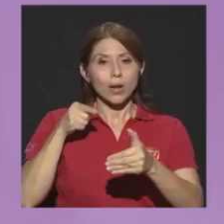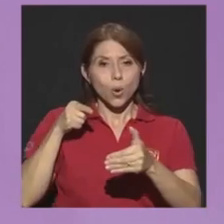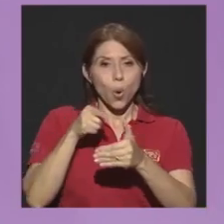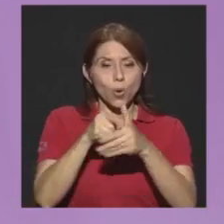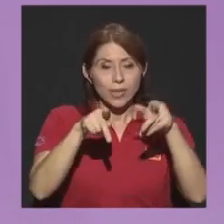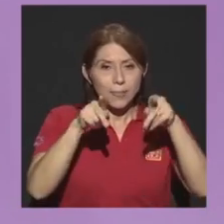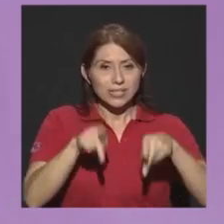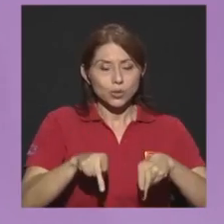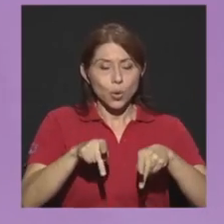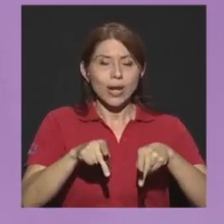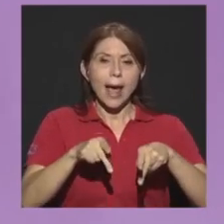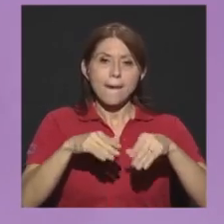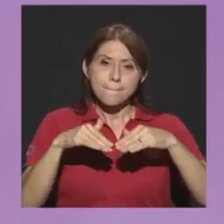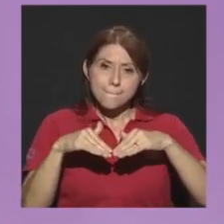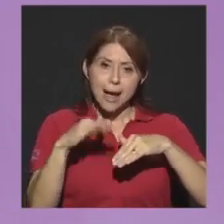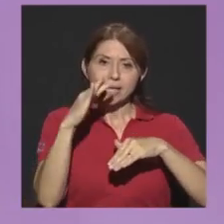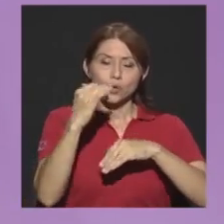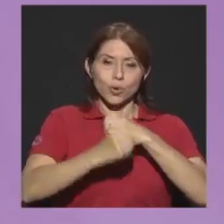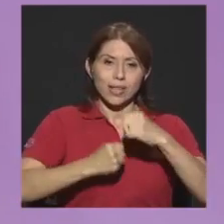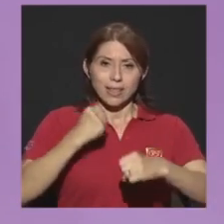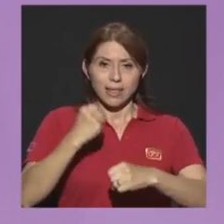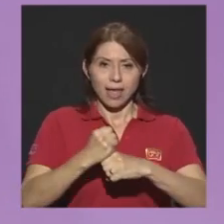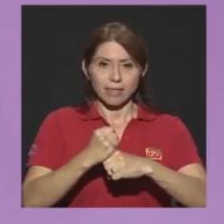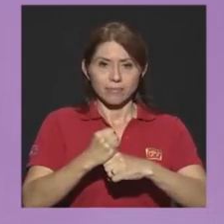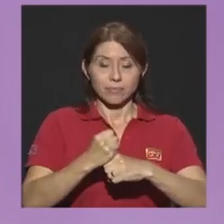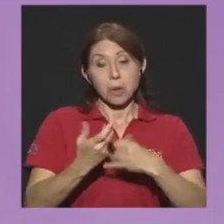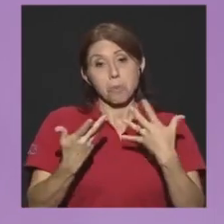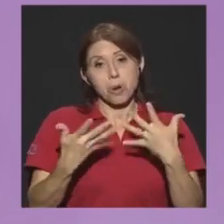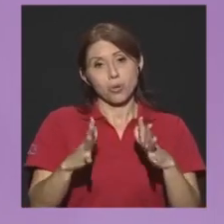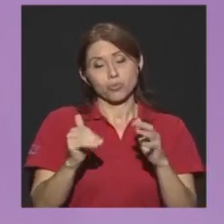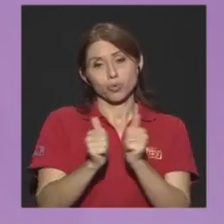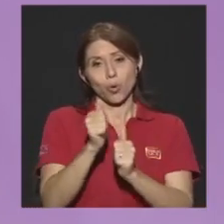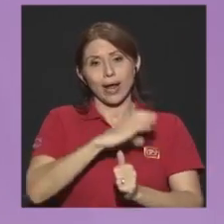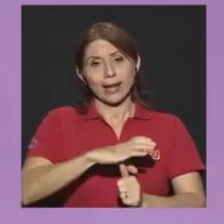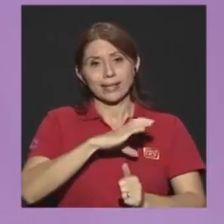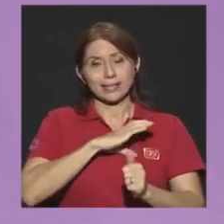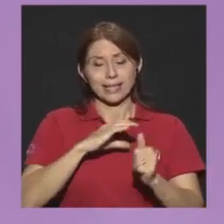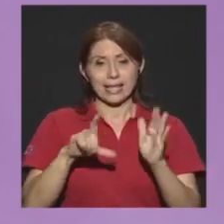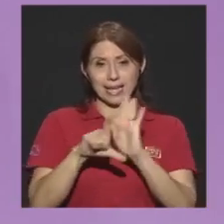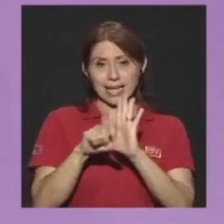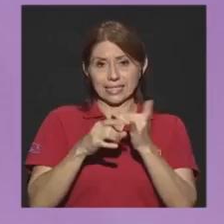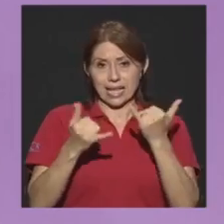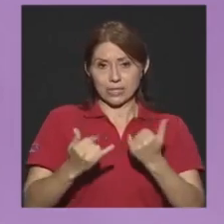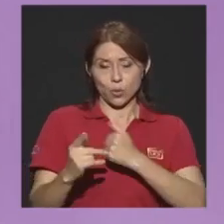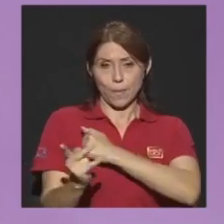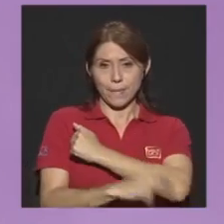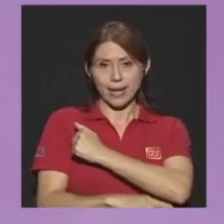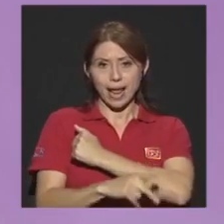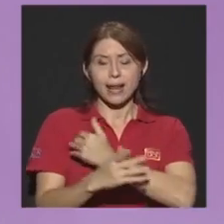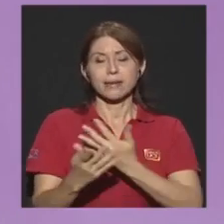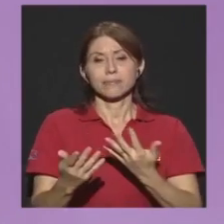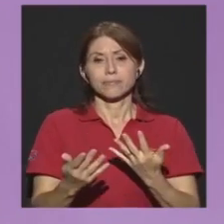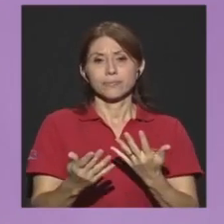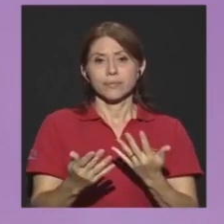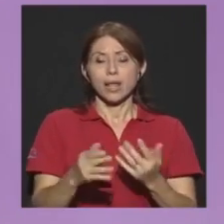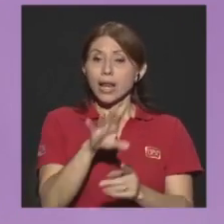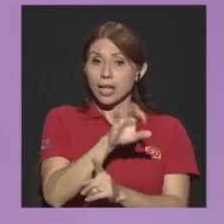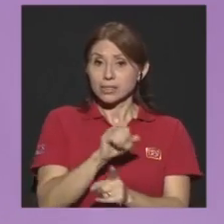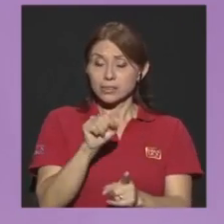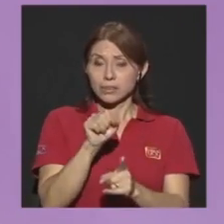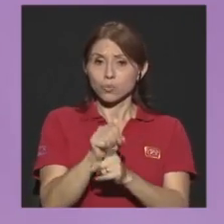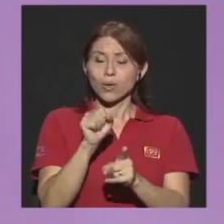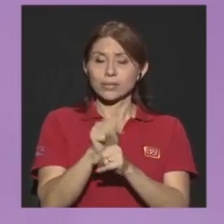edad, dada pues las características de la legislación penal, los hechos que por los